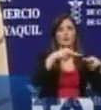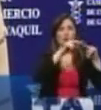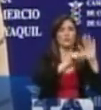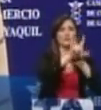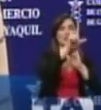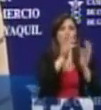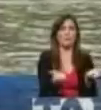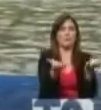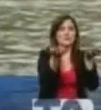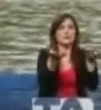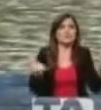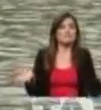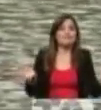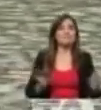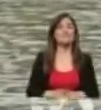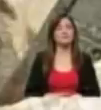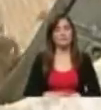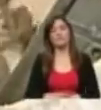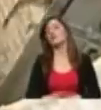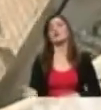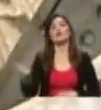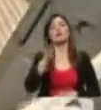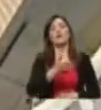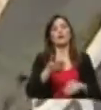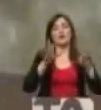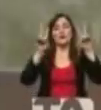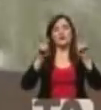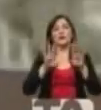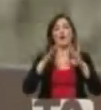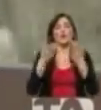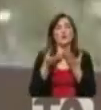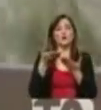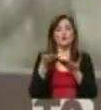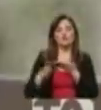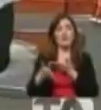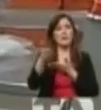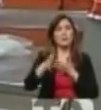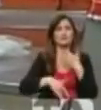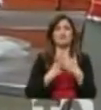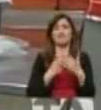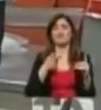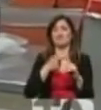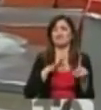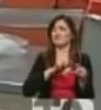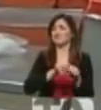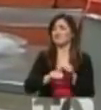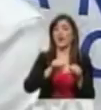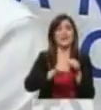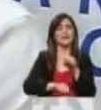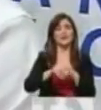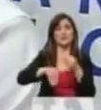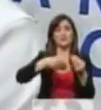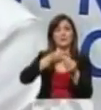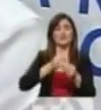plástico solamente por el peso. En la Cámara de Acuacultura también manejan cifras, sostienen que la tasa impactará directamente a las inversiones.